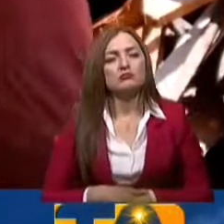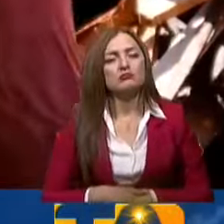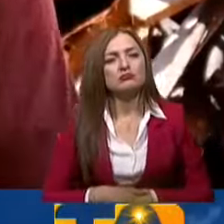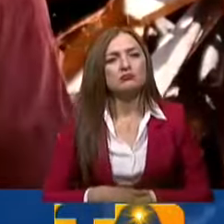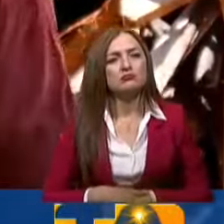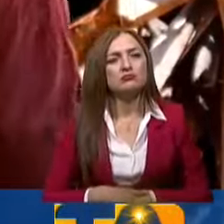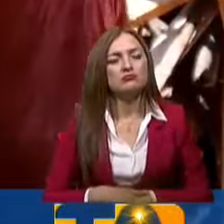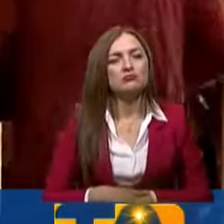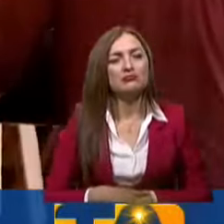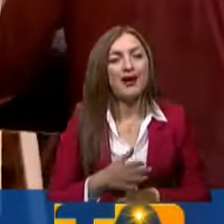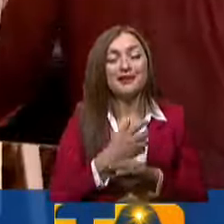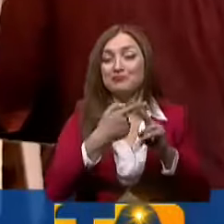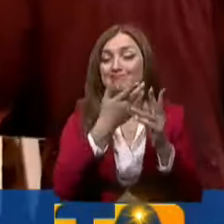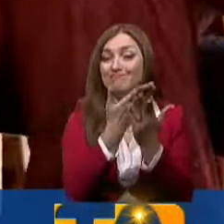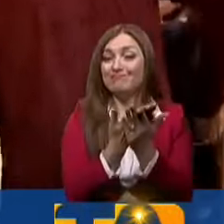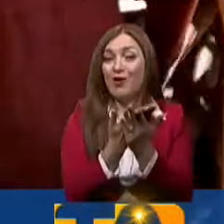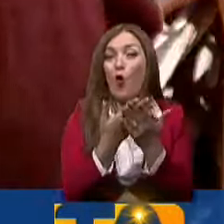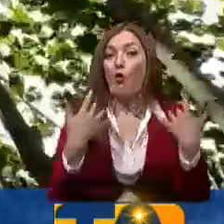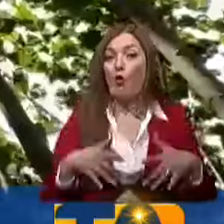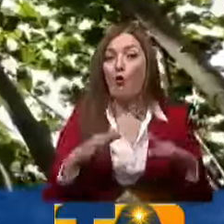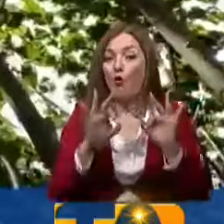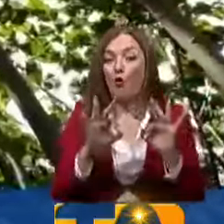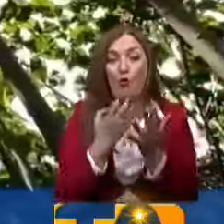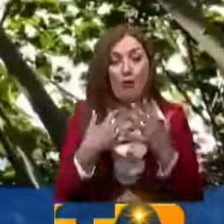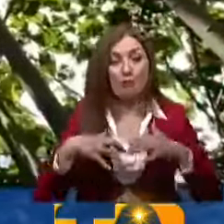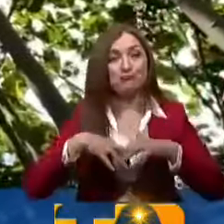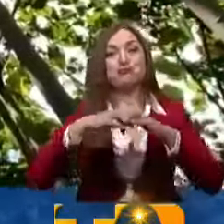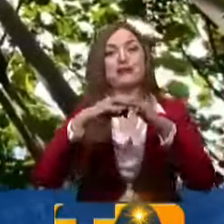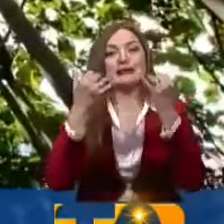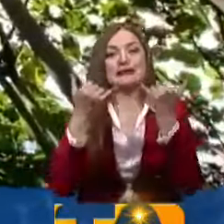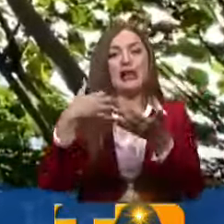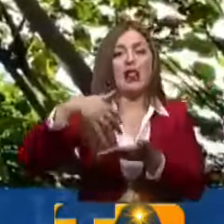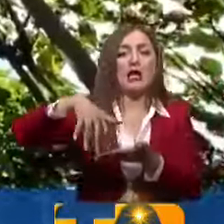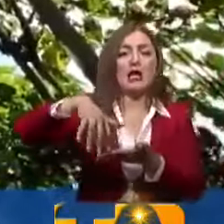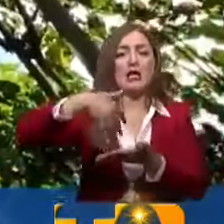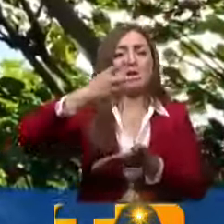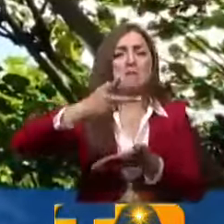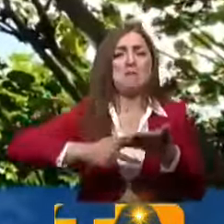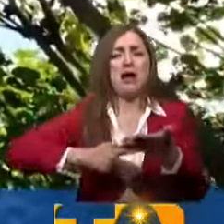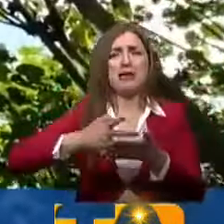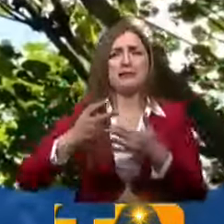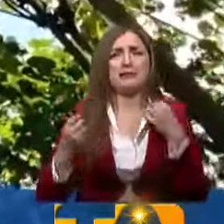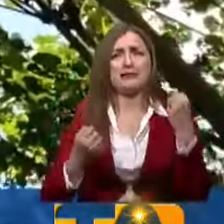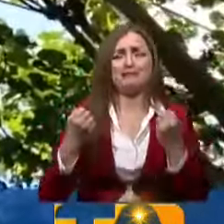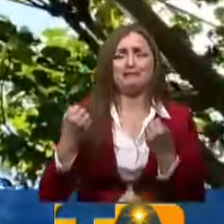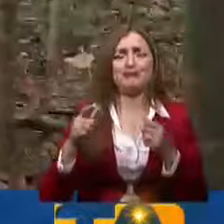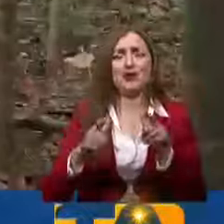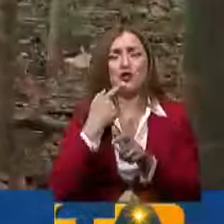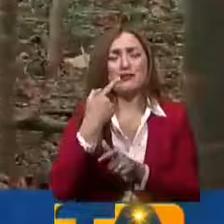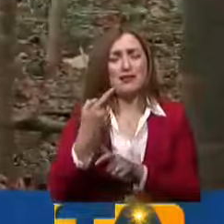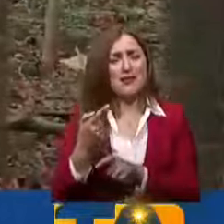panorama, que en un principio se presentó prometedor, en los actuales momentos hay incertidumbre, ya que según señalan algunos